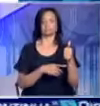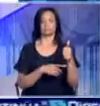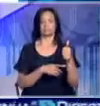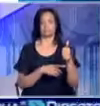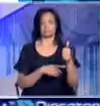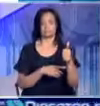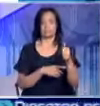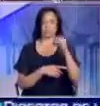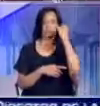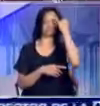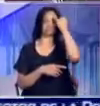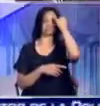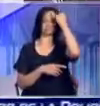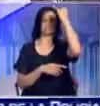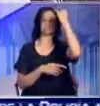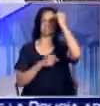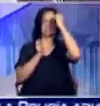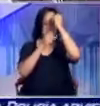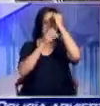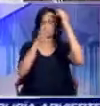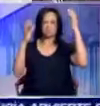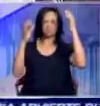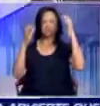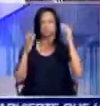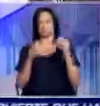eufemismo otra